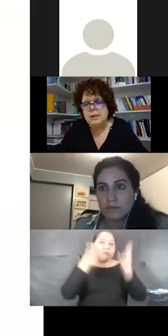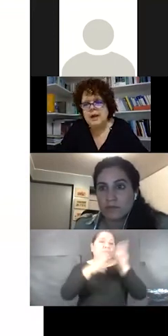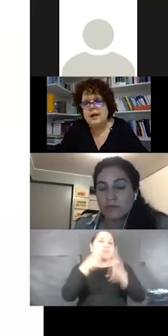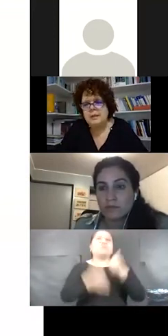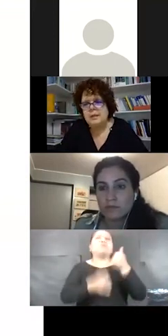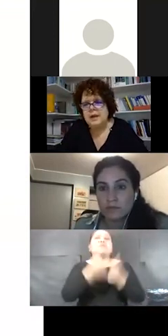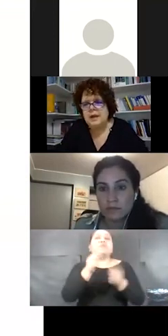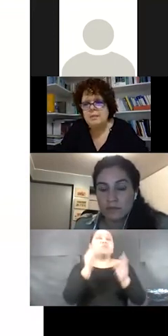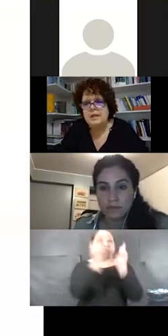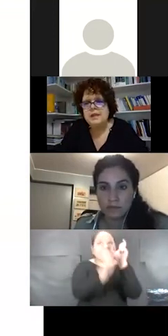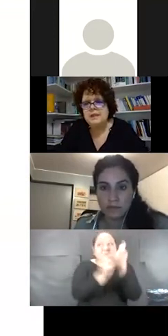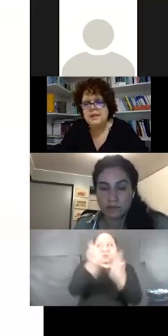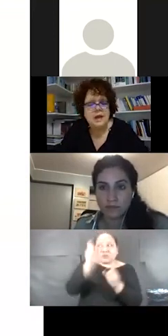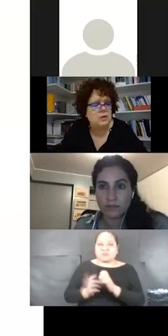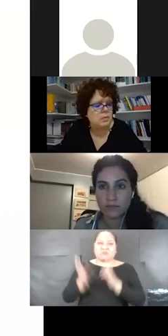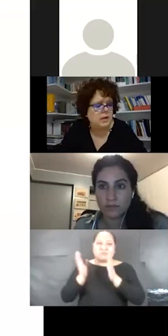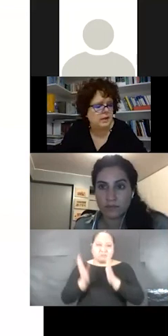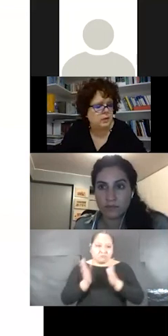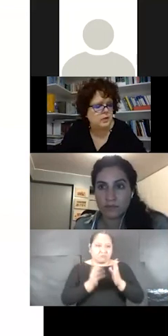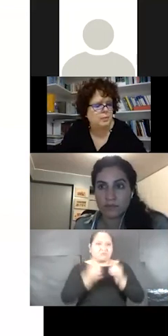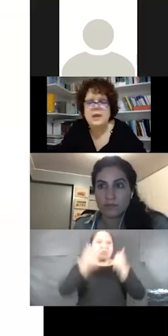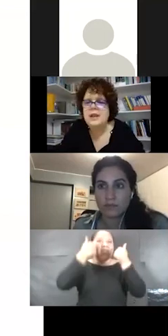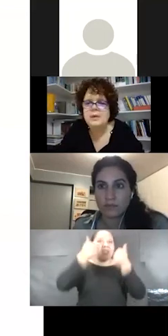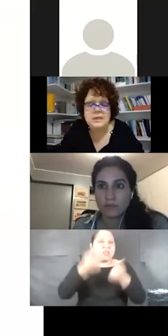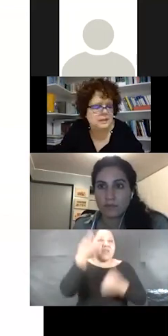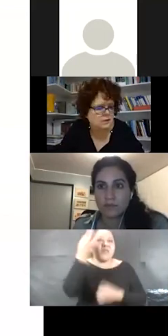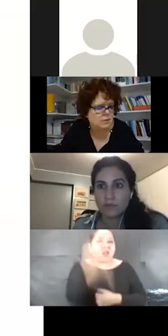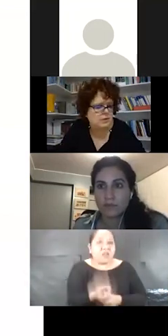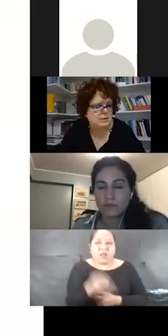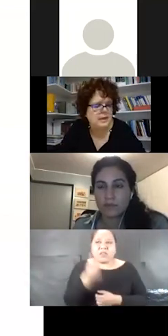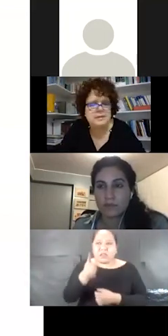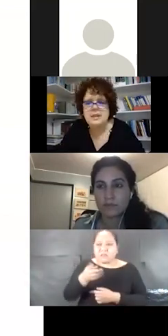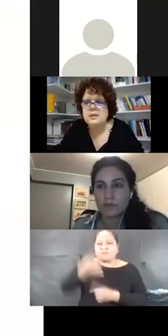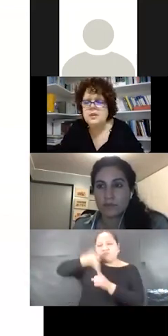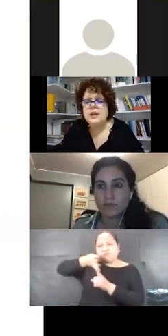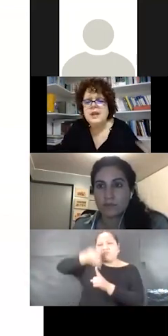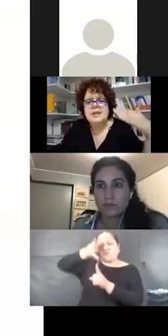están preparadas para realmente dar una buena educación, porque la lengua de señas, como se viene